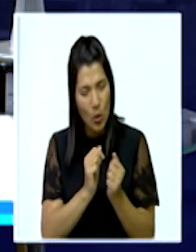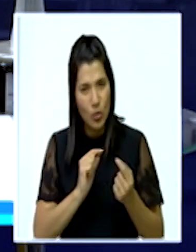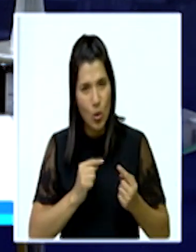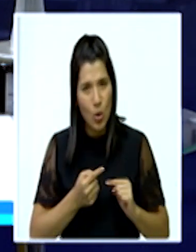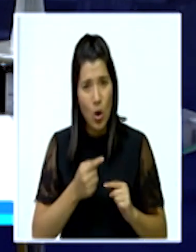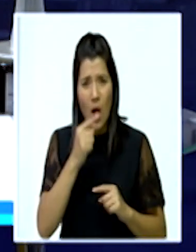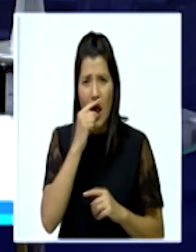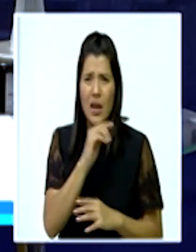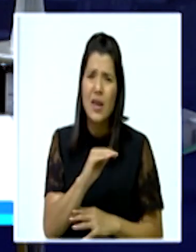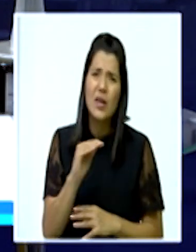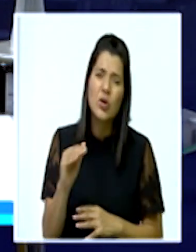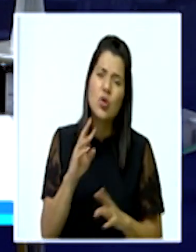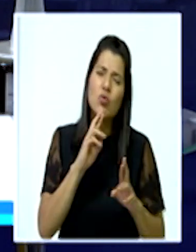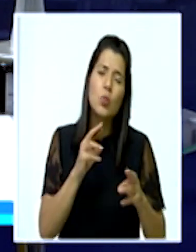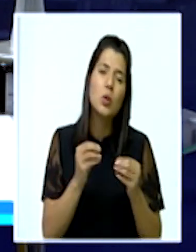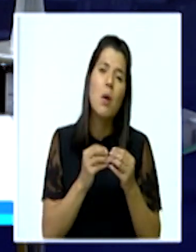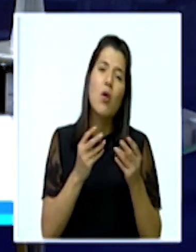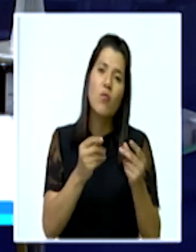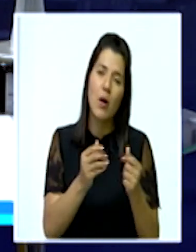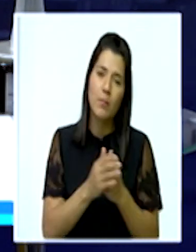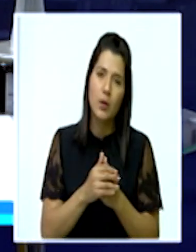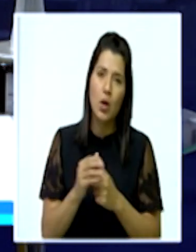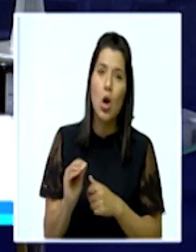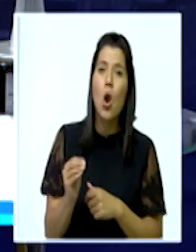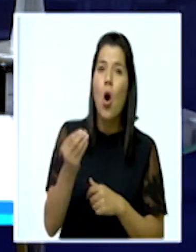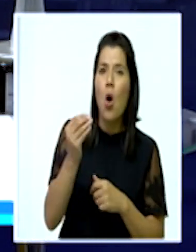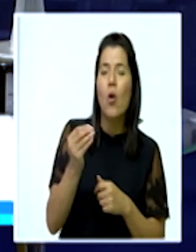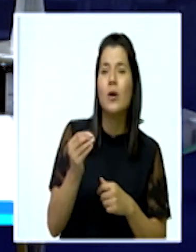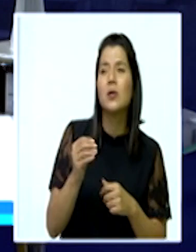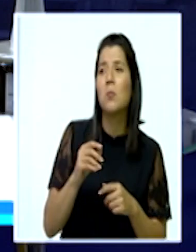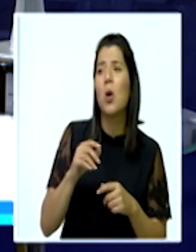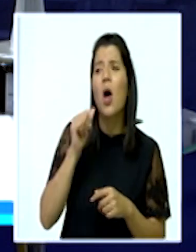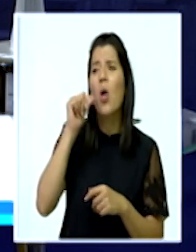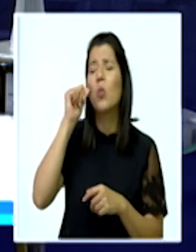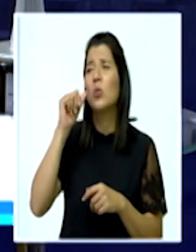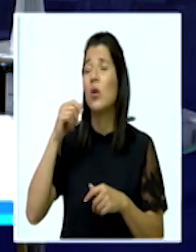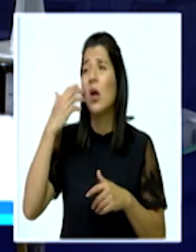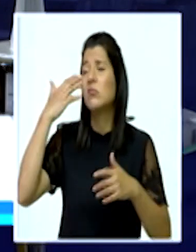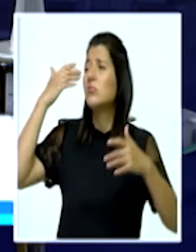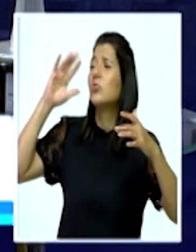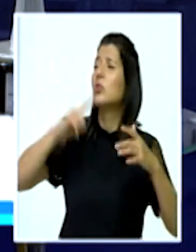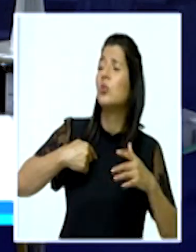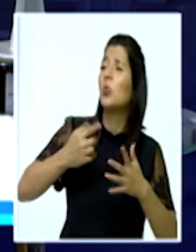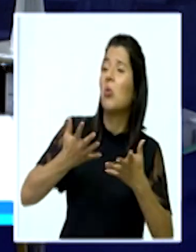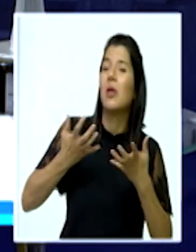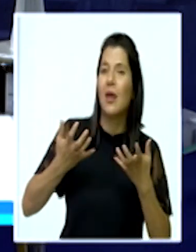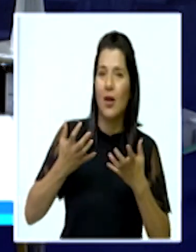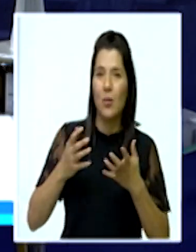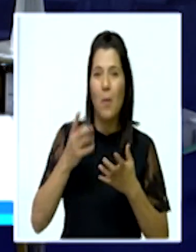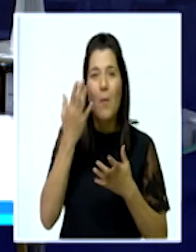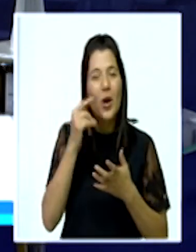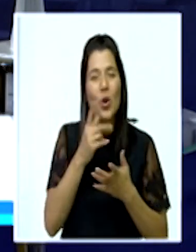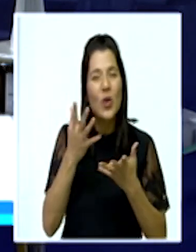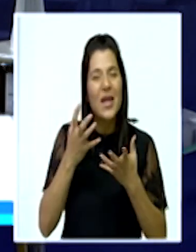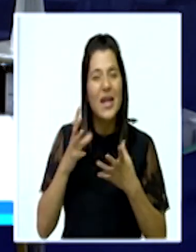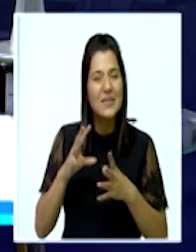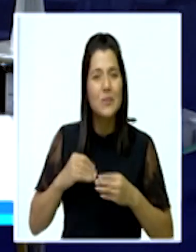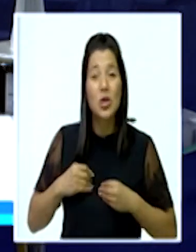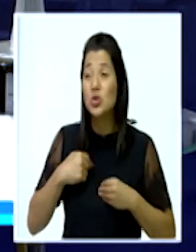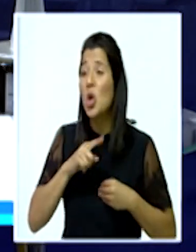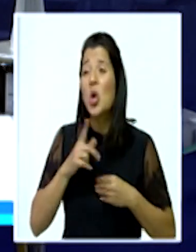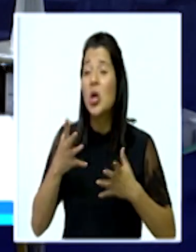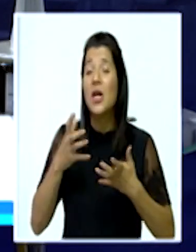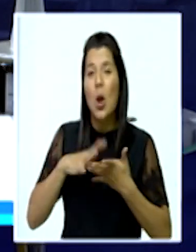niños suelen contestar más rápido, los adolescentes, los grandes no. Los grandes, no sé, yo no quiero, volvemos a la negación. No quiero aprender